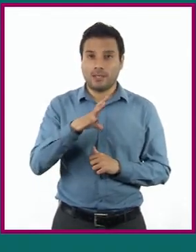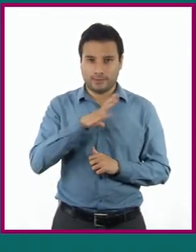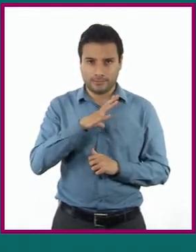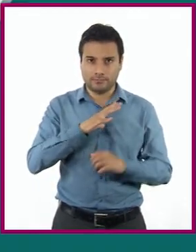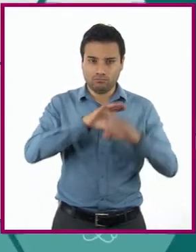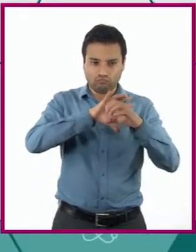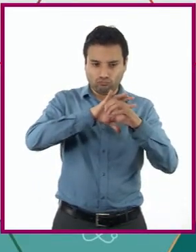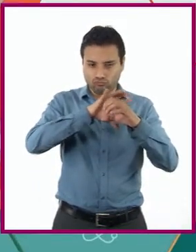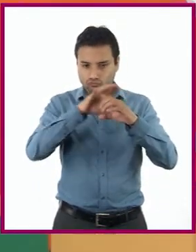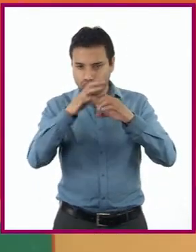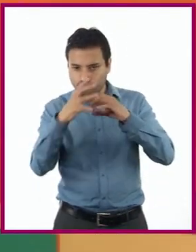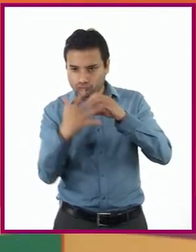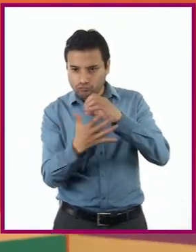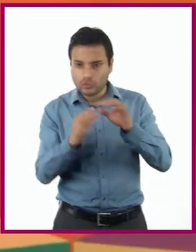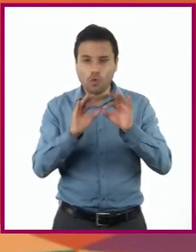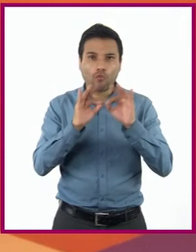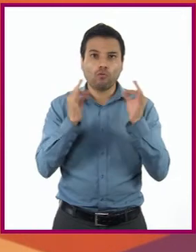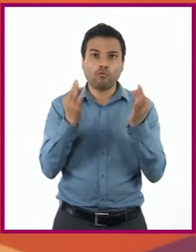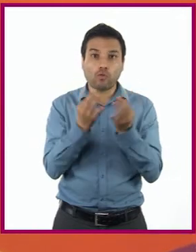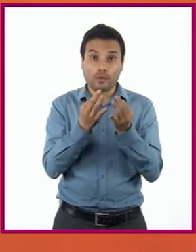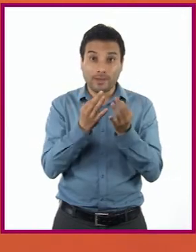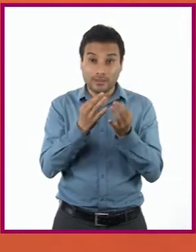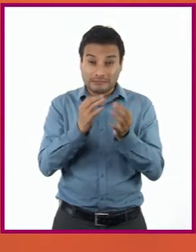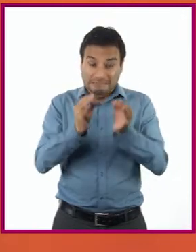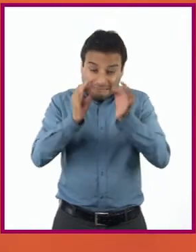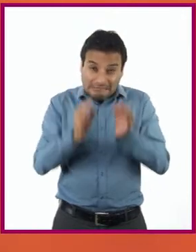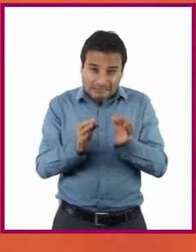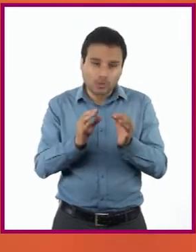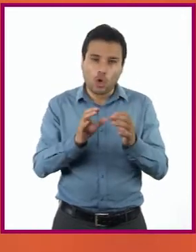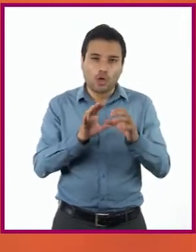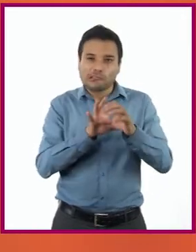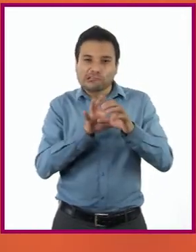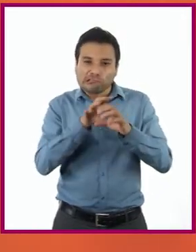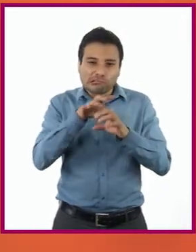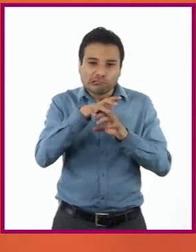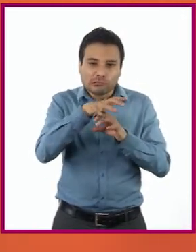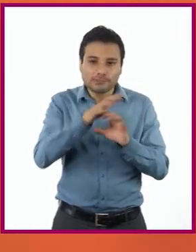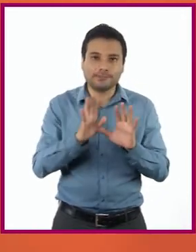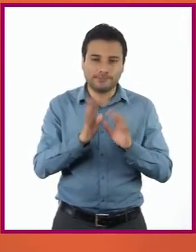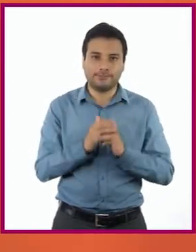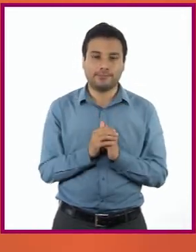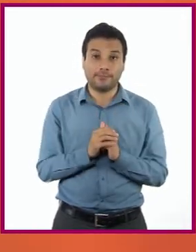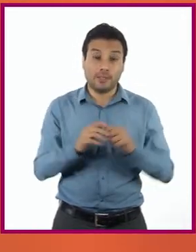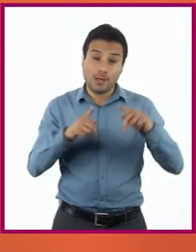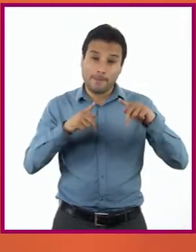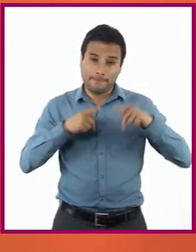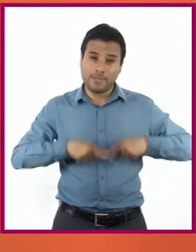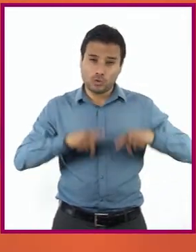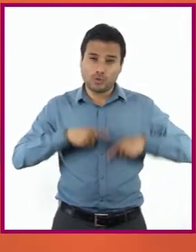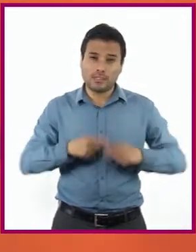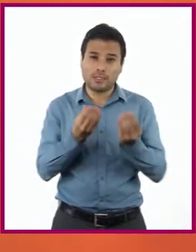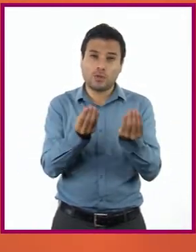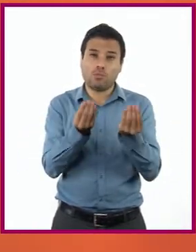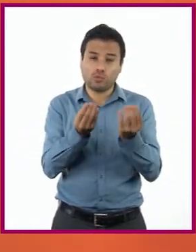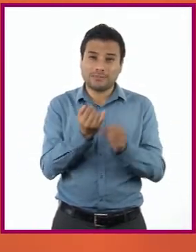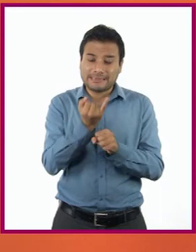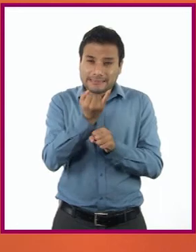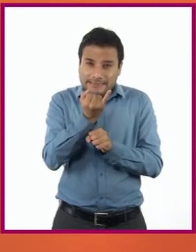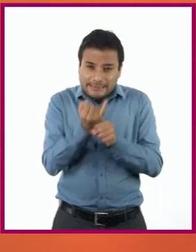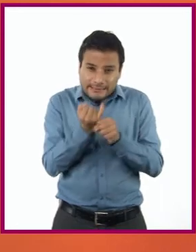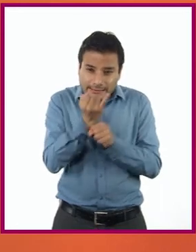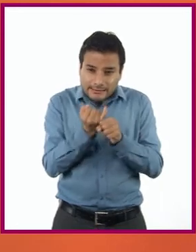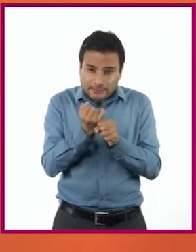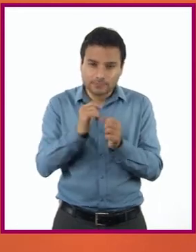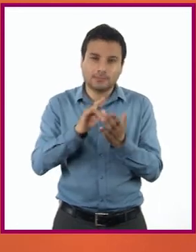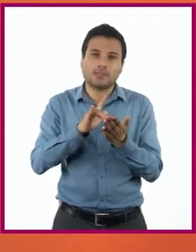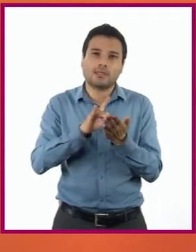superficie irregular. Y que gracias a las aportaciones de muchísimas personas a lo largo de los años se ha podido